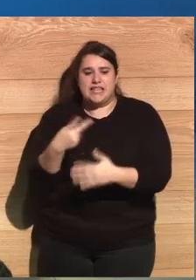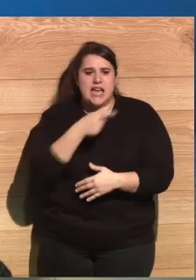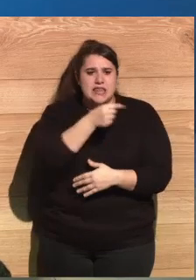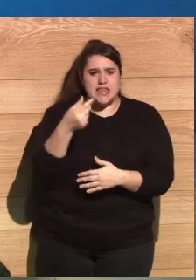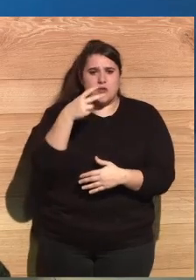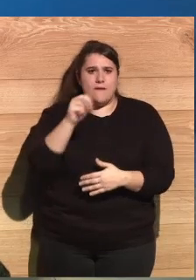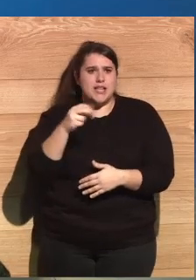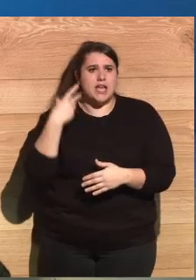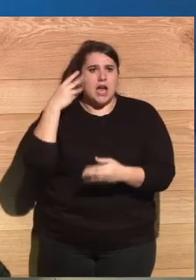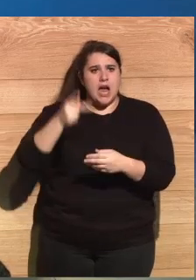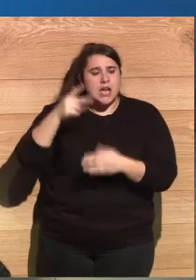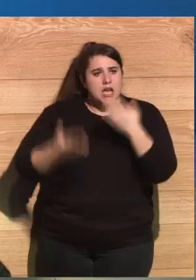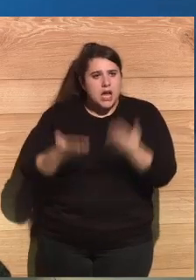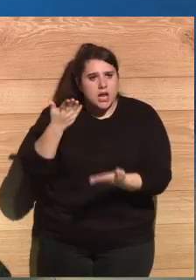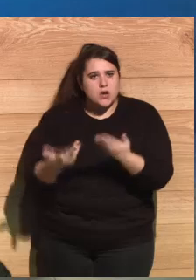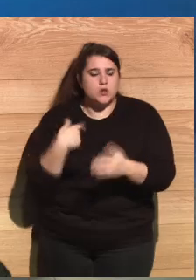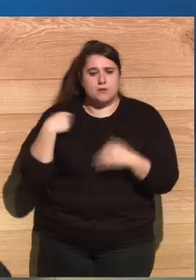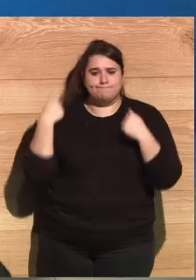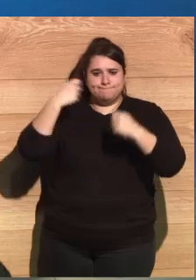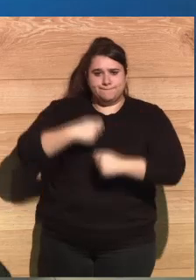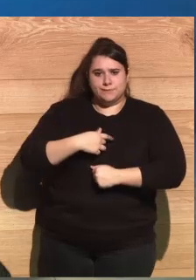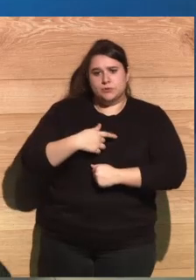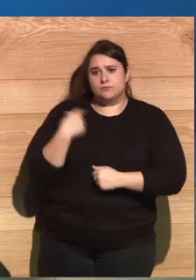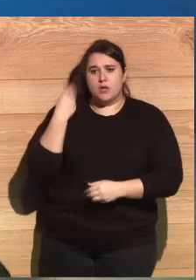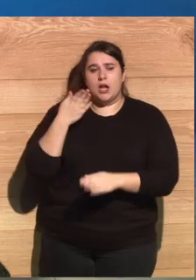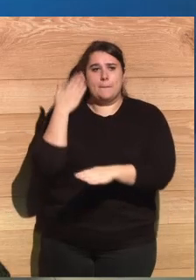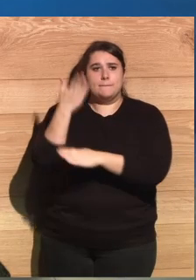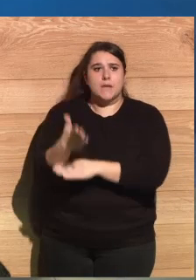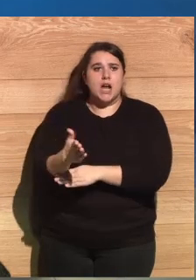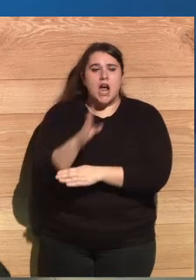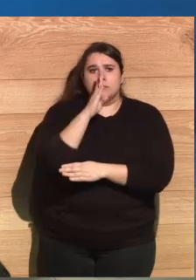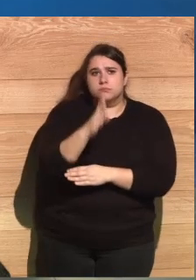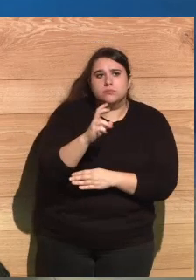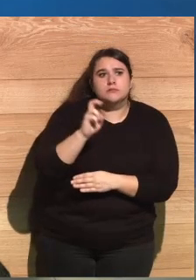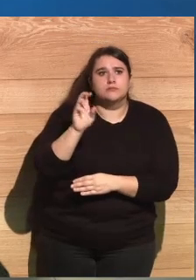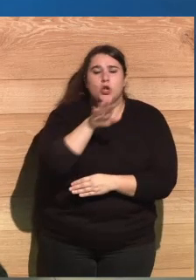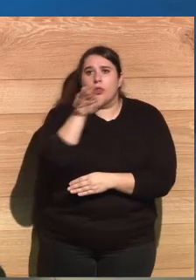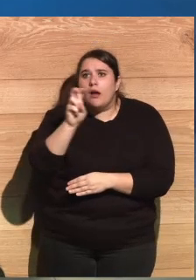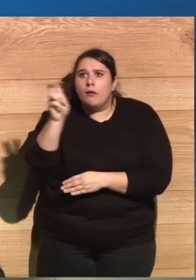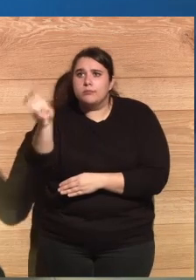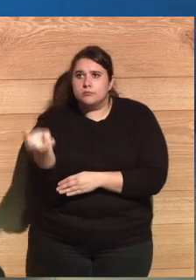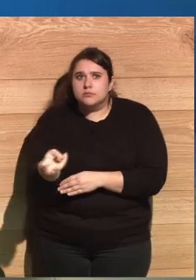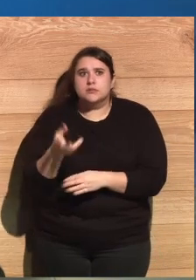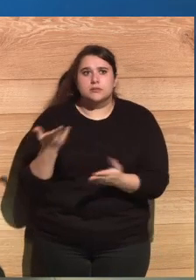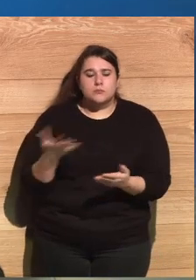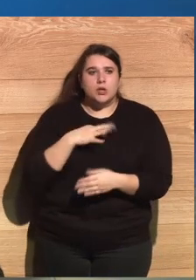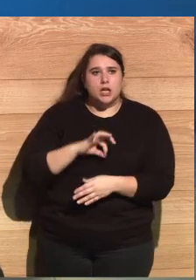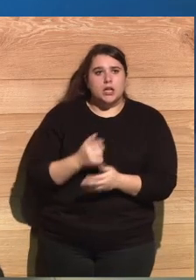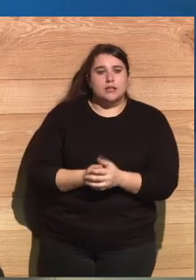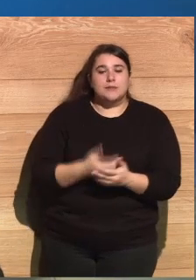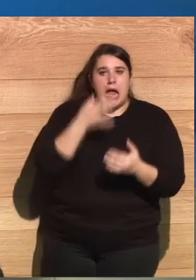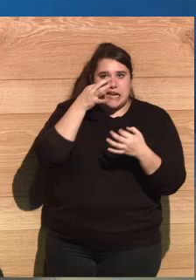y allá que te pones el uniforme mimetizado y te vas para Herat o para Kabul o para Kandahar, y bueno, pues esa es